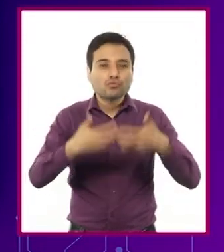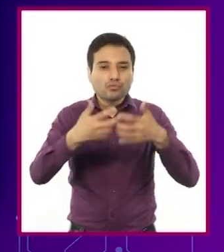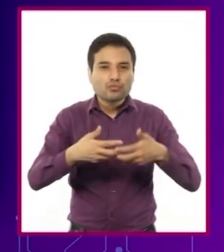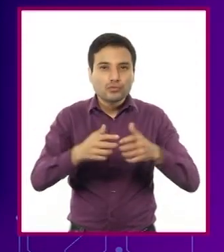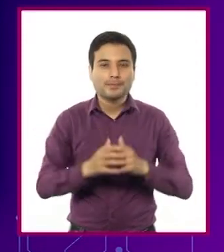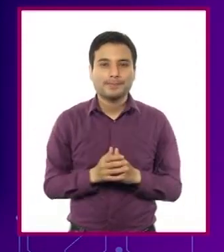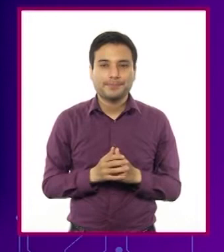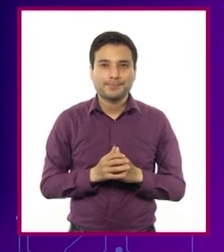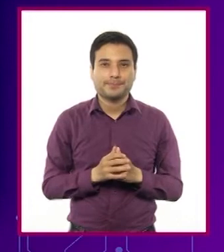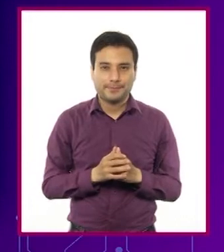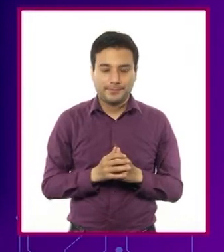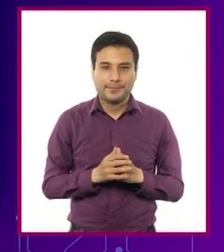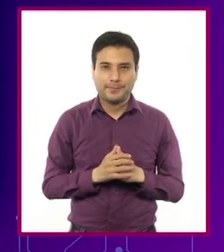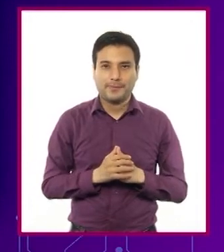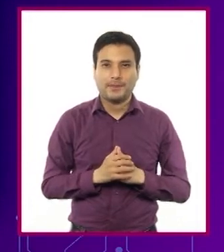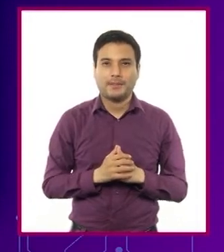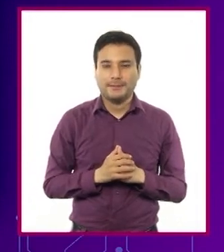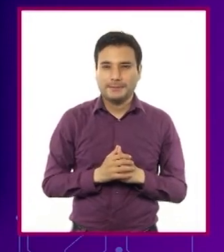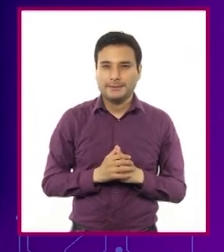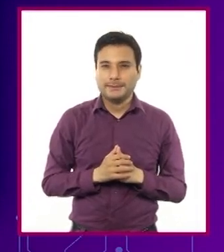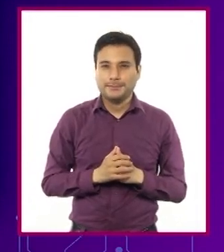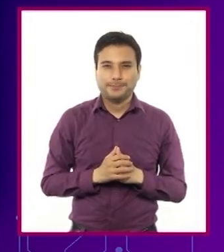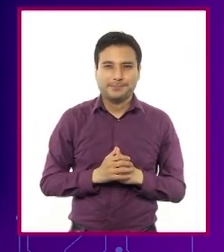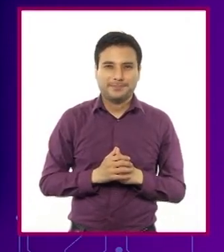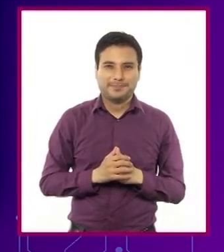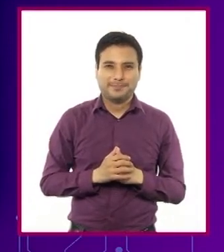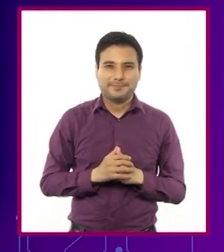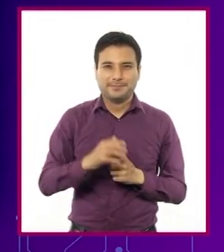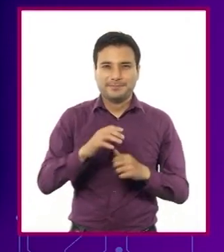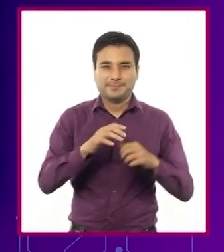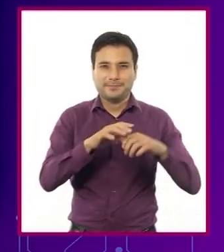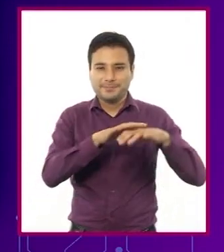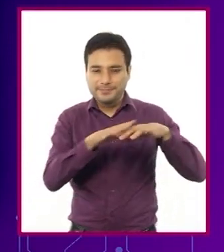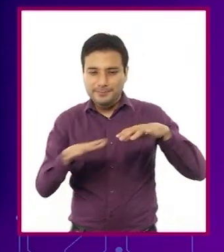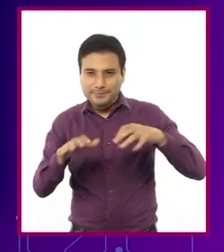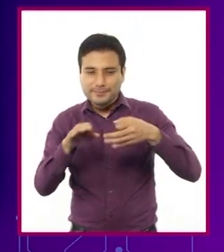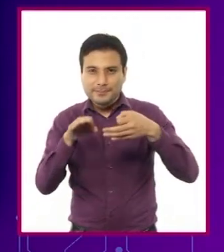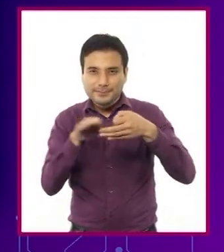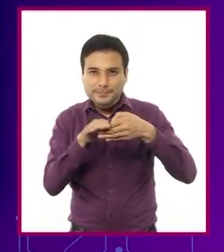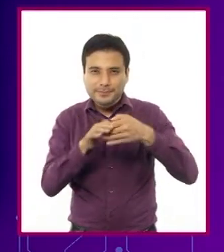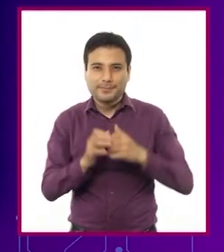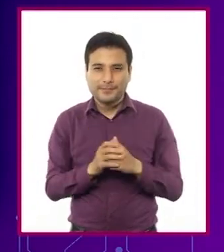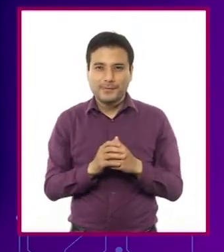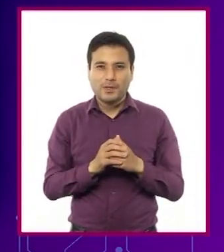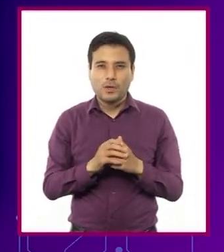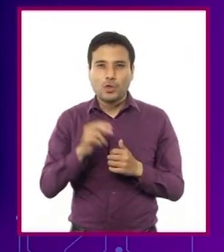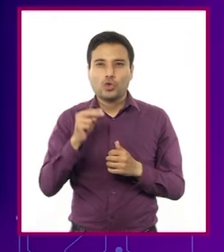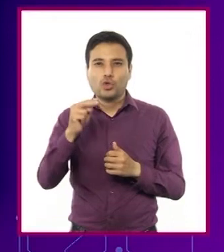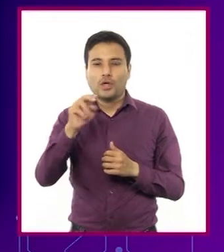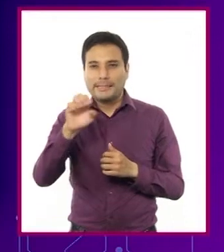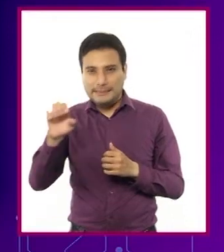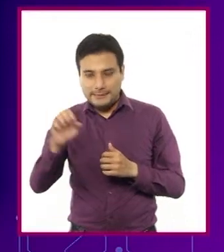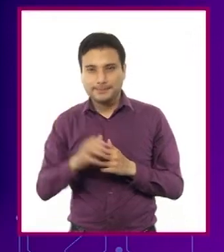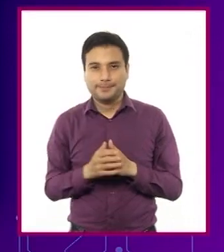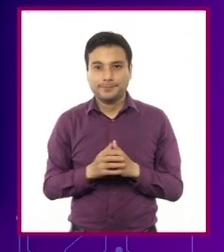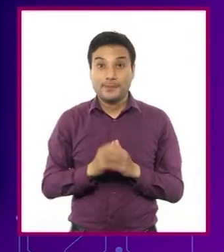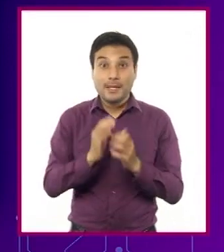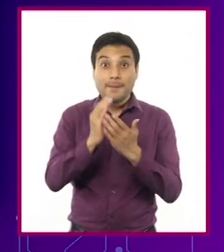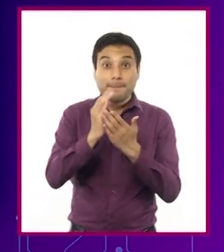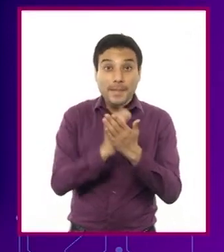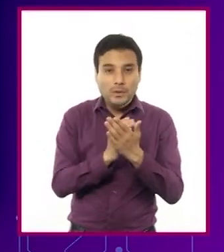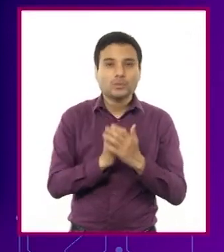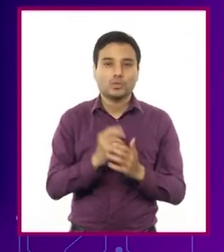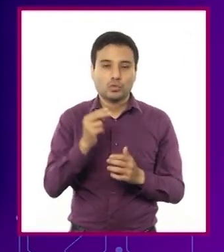región marina noreste y la de menor aportación es la región norte. Con base en los datos de la gráfica,